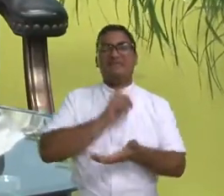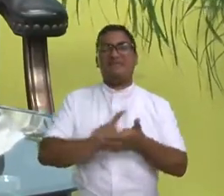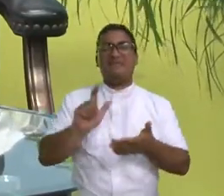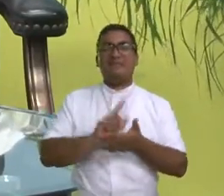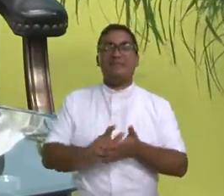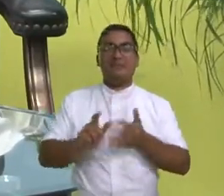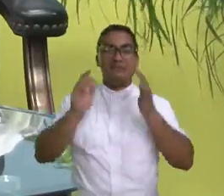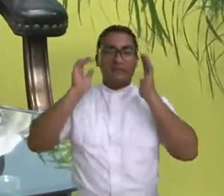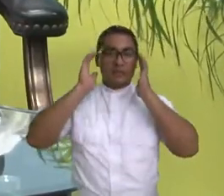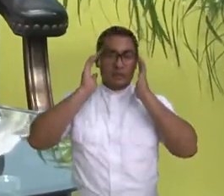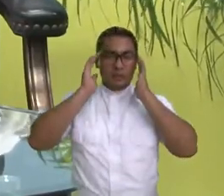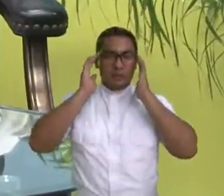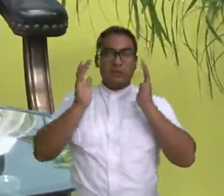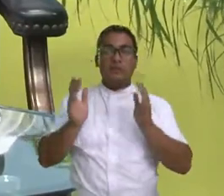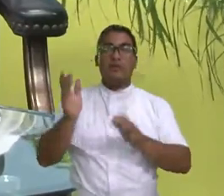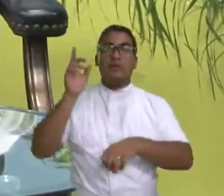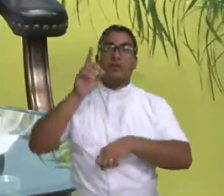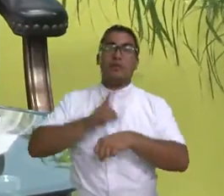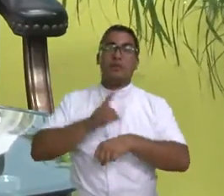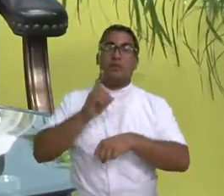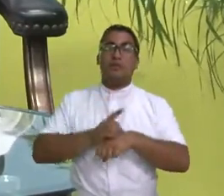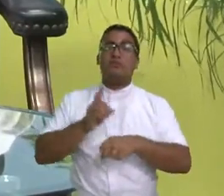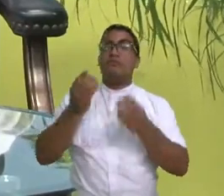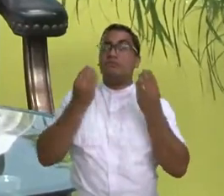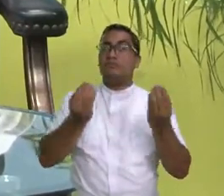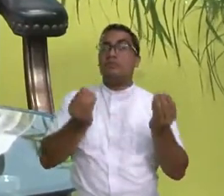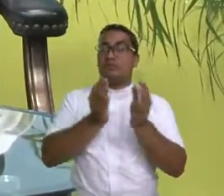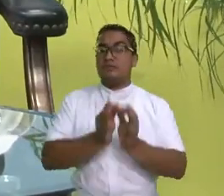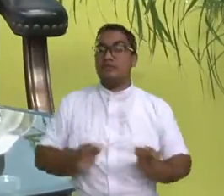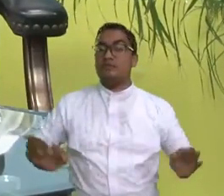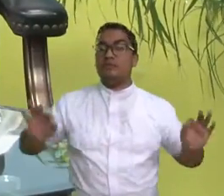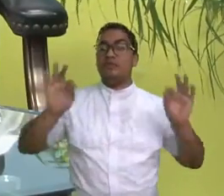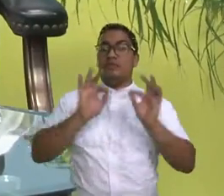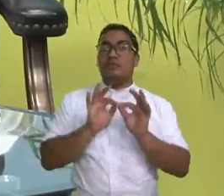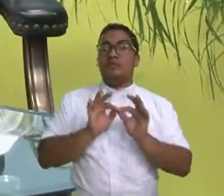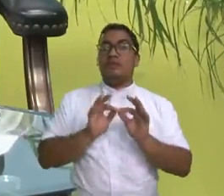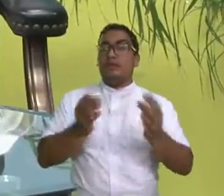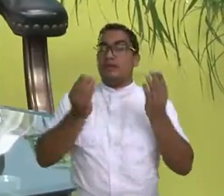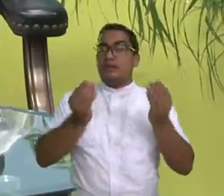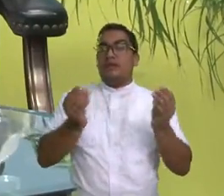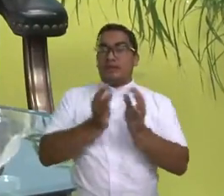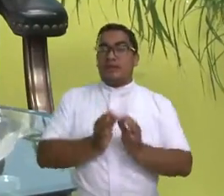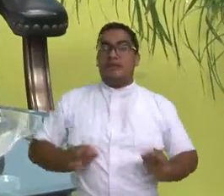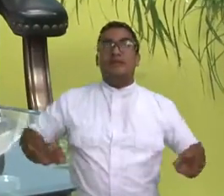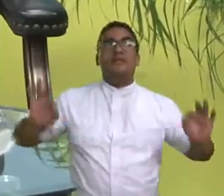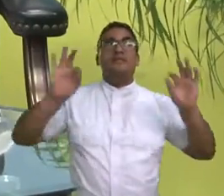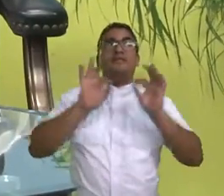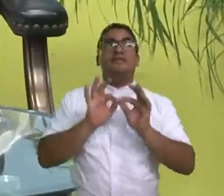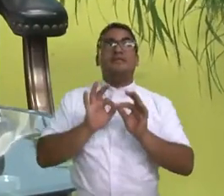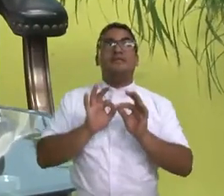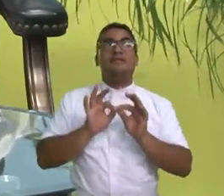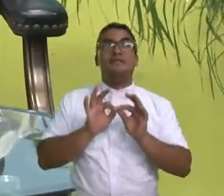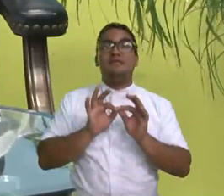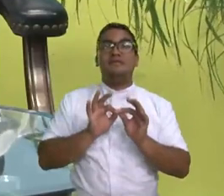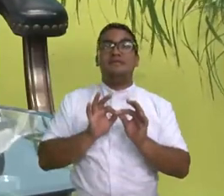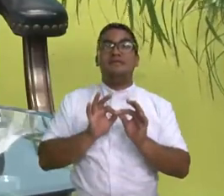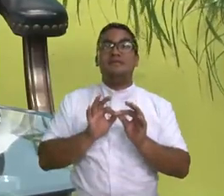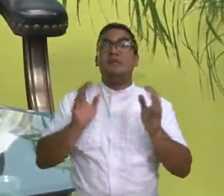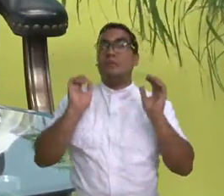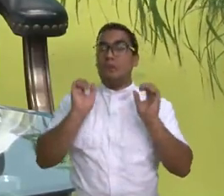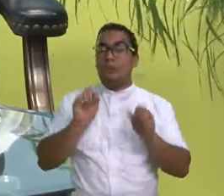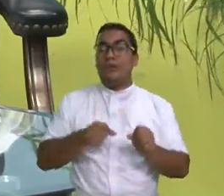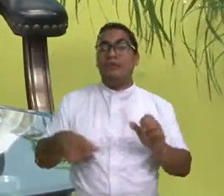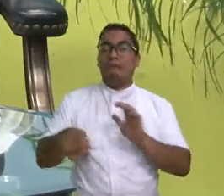Inclusive, nosotros, los médicos, y es muy importante lo que voy a decir, porque nosotros, el personal de salud, somos los que tenemos un alto